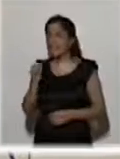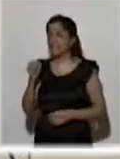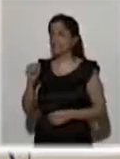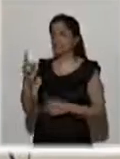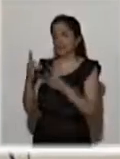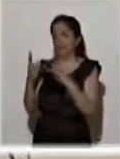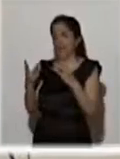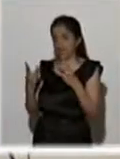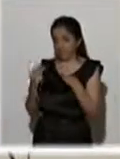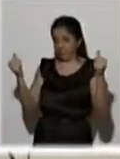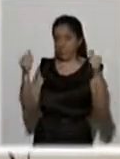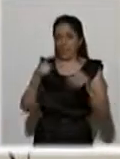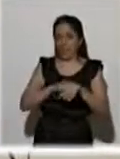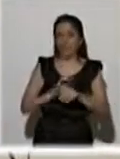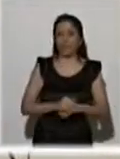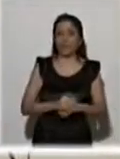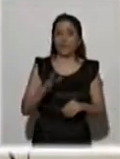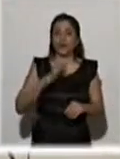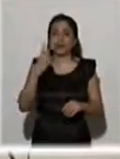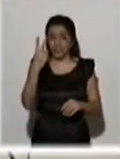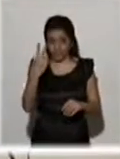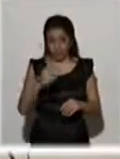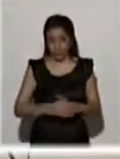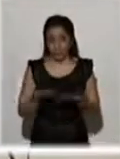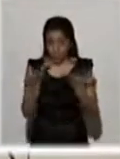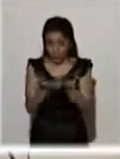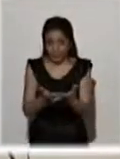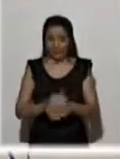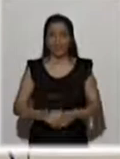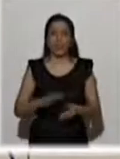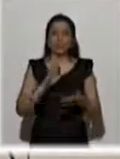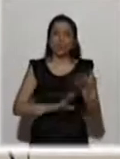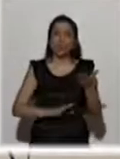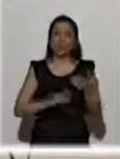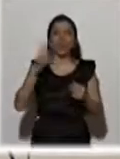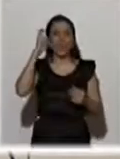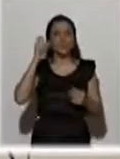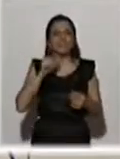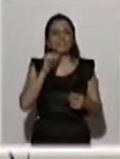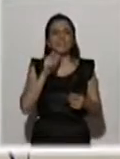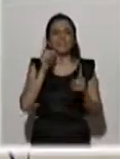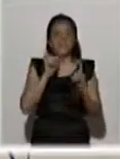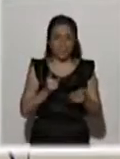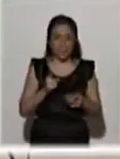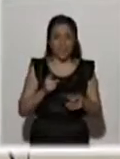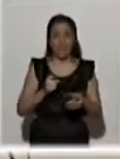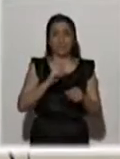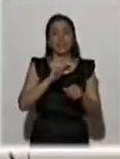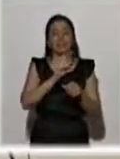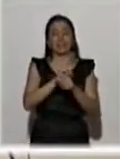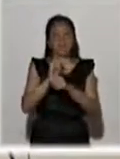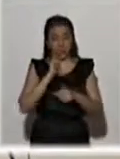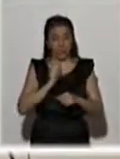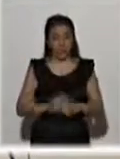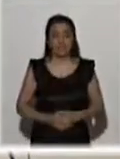Restan conocer solo dos propuestas, dos exposiciones en materia de justicia y seguridad. Comenzamos con lo que tiene para ofrecer el